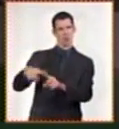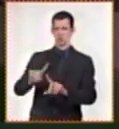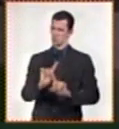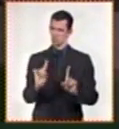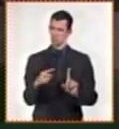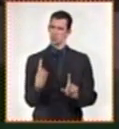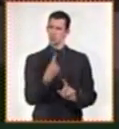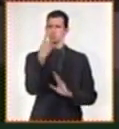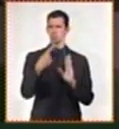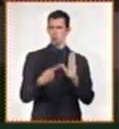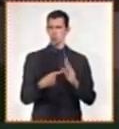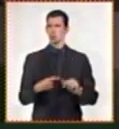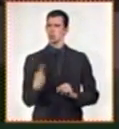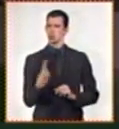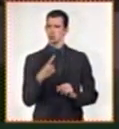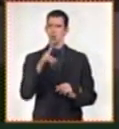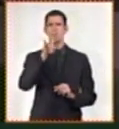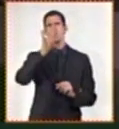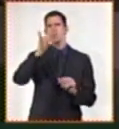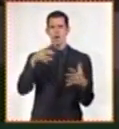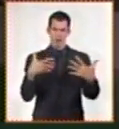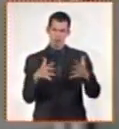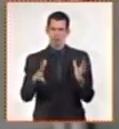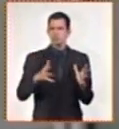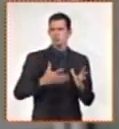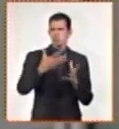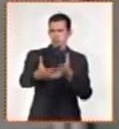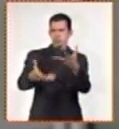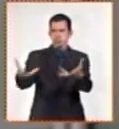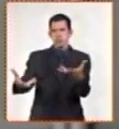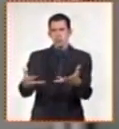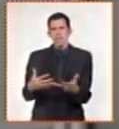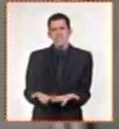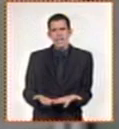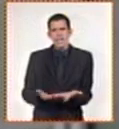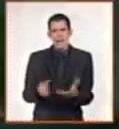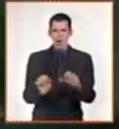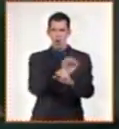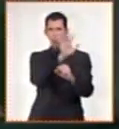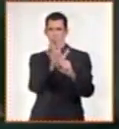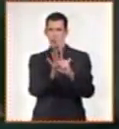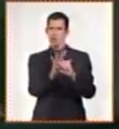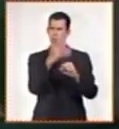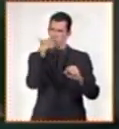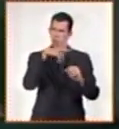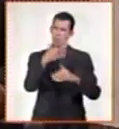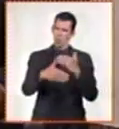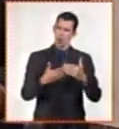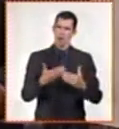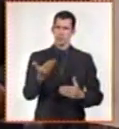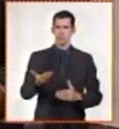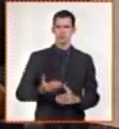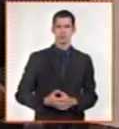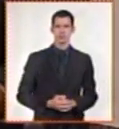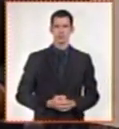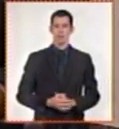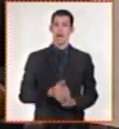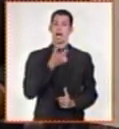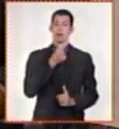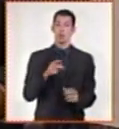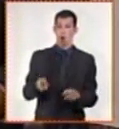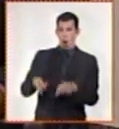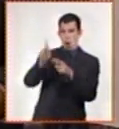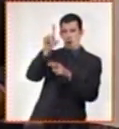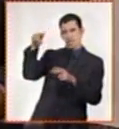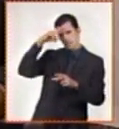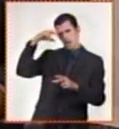antiepidémicos y de uso para el pueblo. Después de la explosión del Hotel Saratoga y el incendio en la base